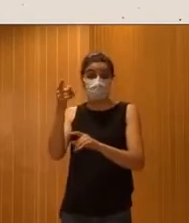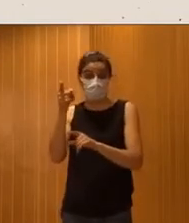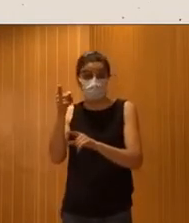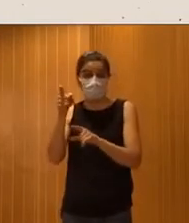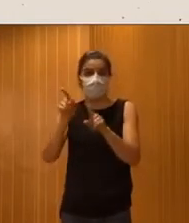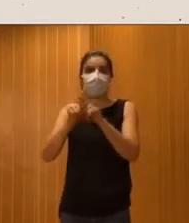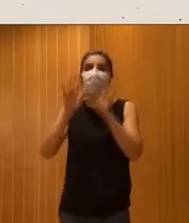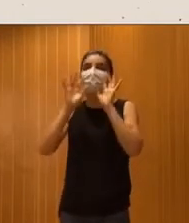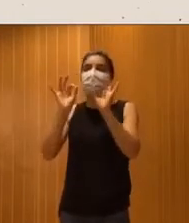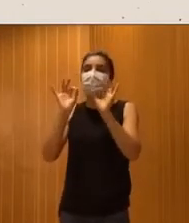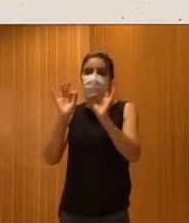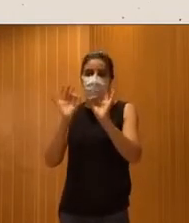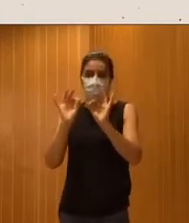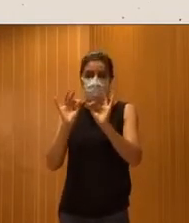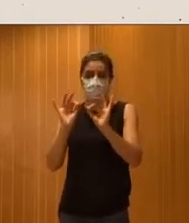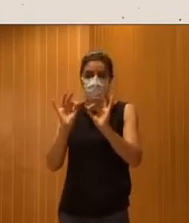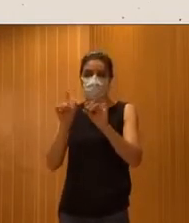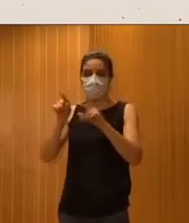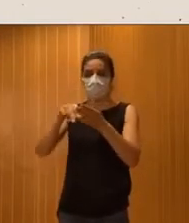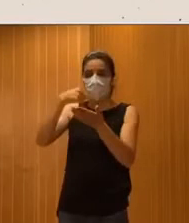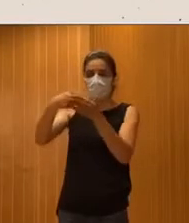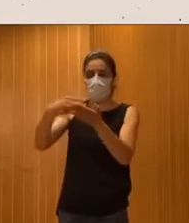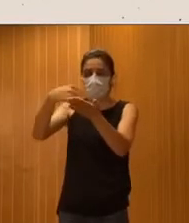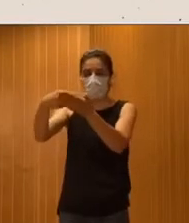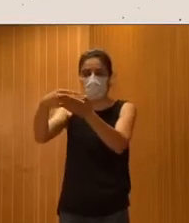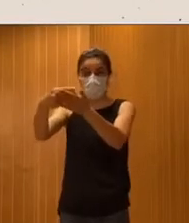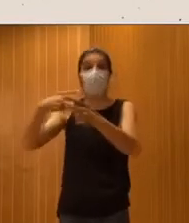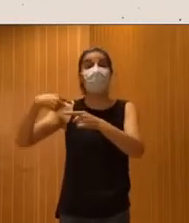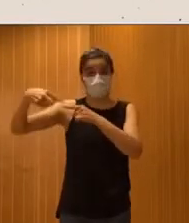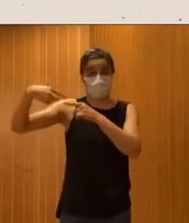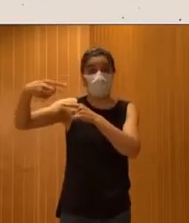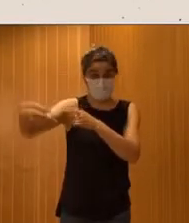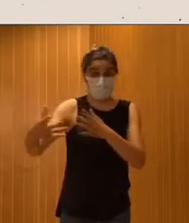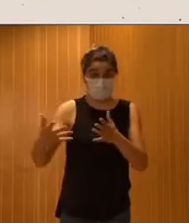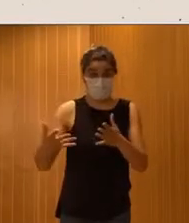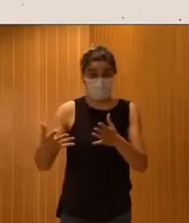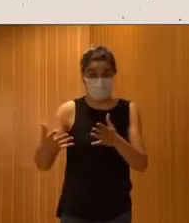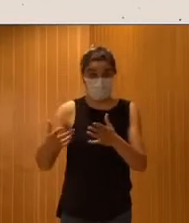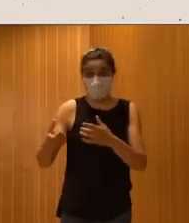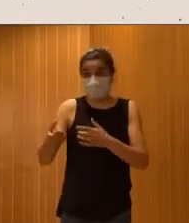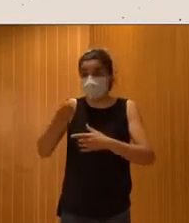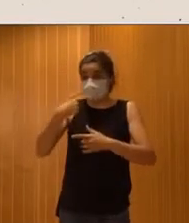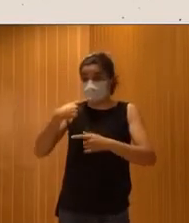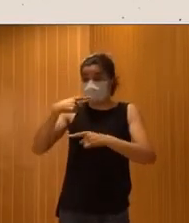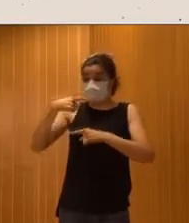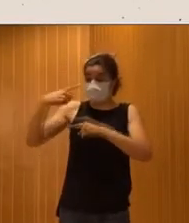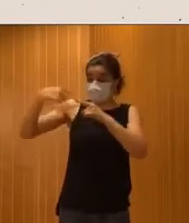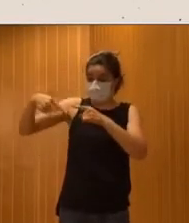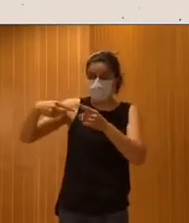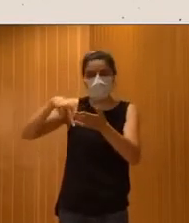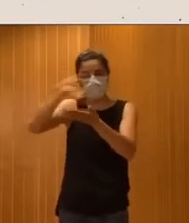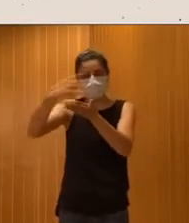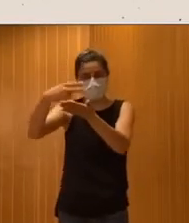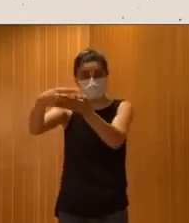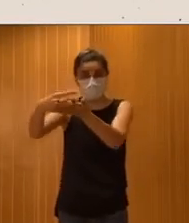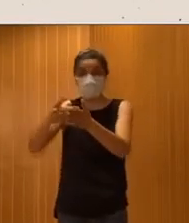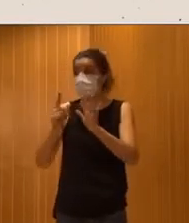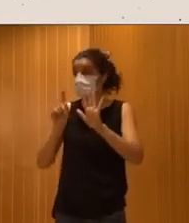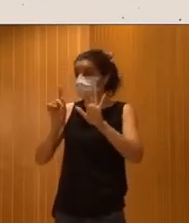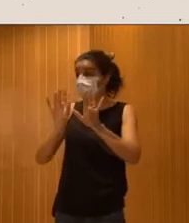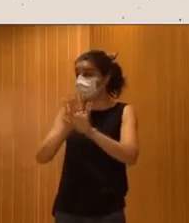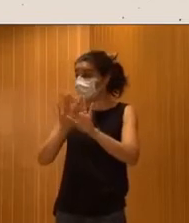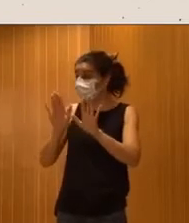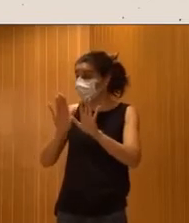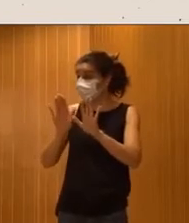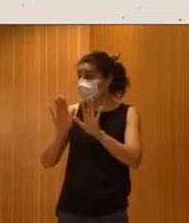todo las acciones largas, son muy peligrosas, producen muchísimas caídas, ¿no?, y fracturas. Tan solo nos hemos encontrado 6, ¿no?